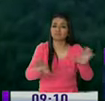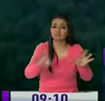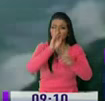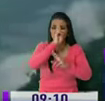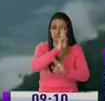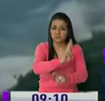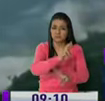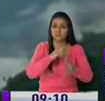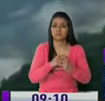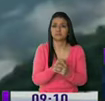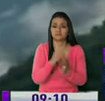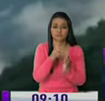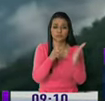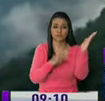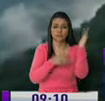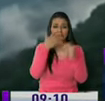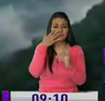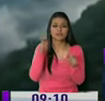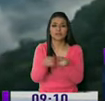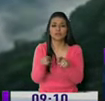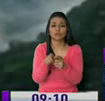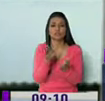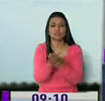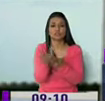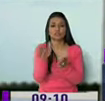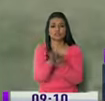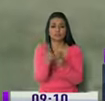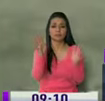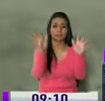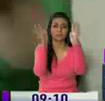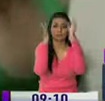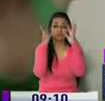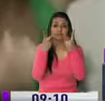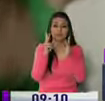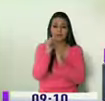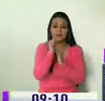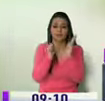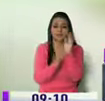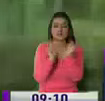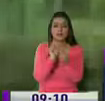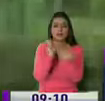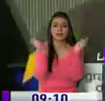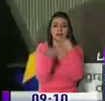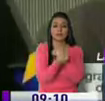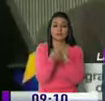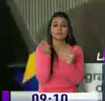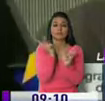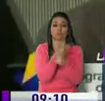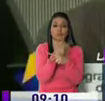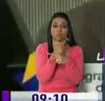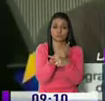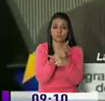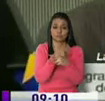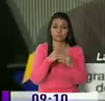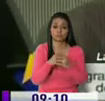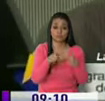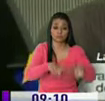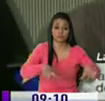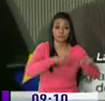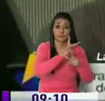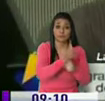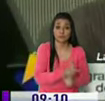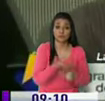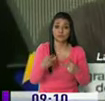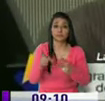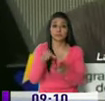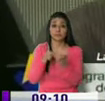amazónico contempla al de socio bosque y a la agenda de transformación productiva amazónica. Áreas protegidas y el programa socio bosque